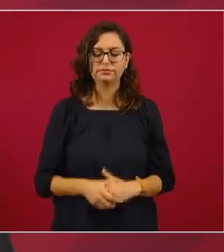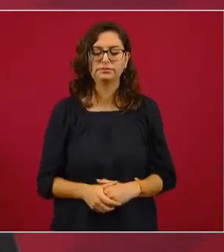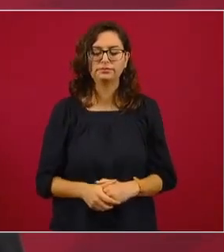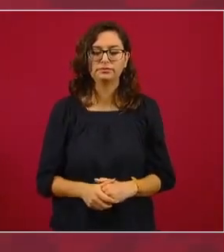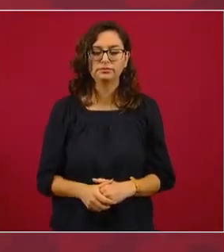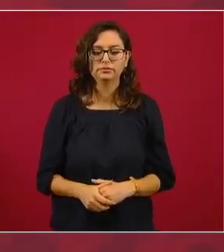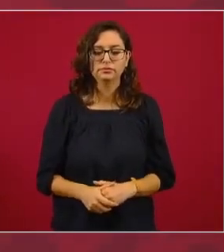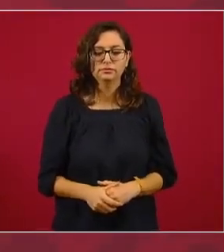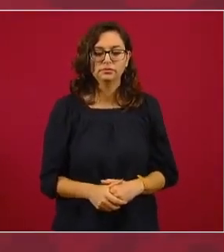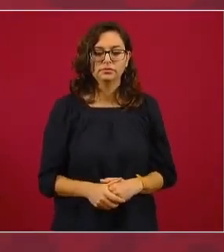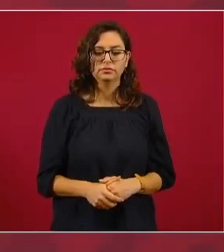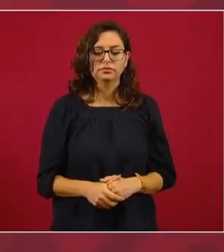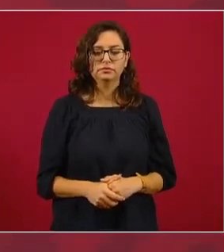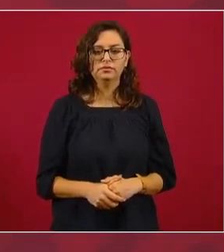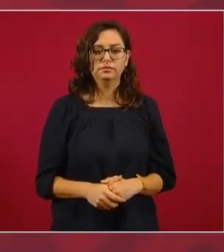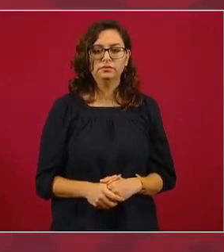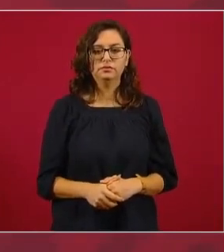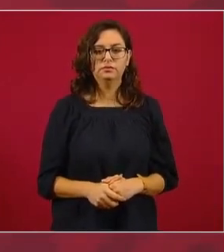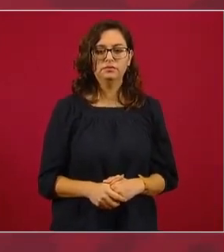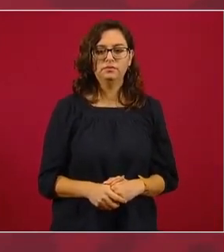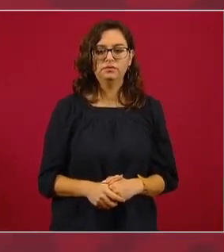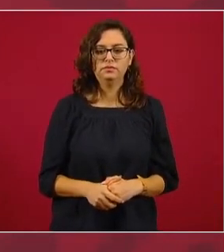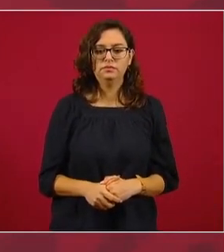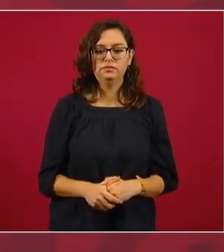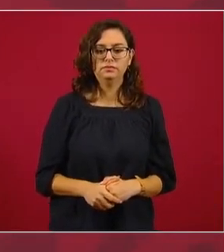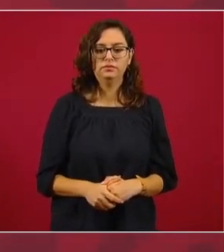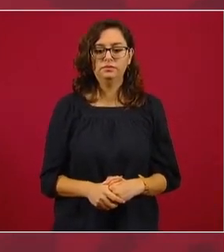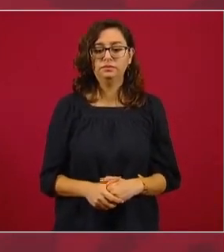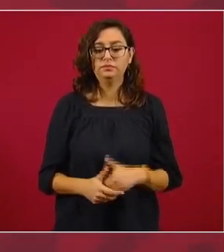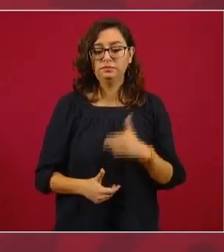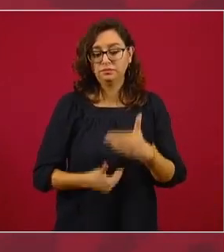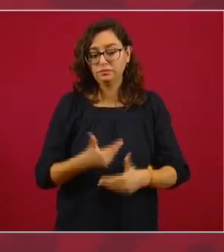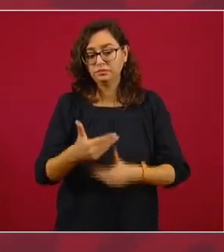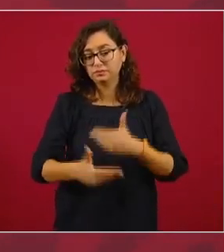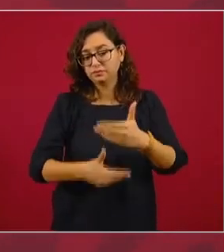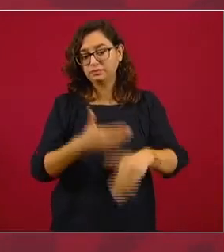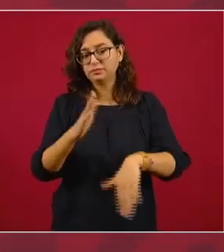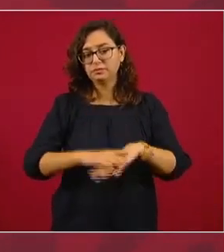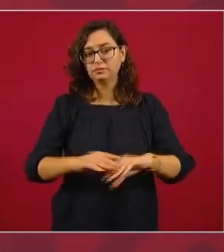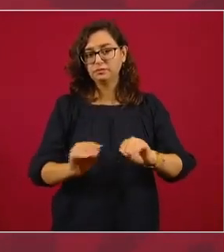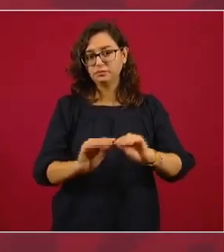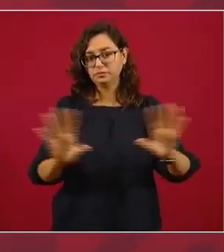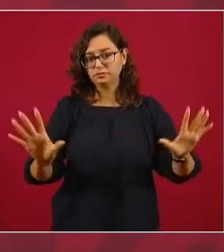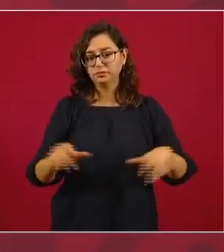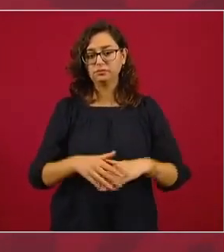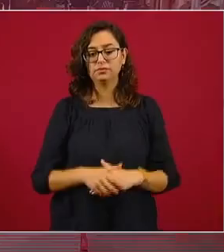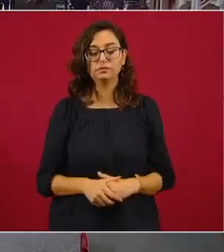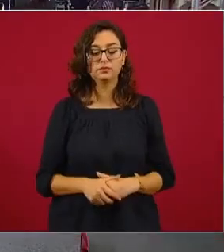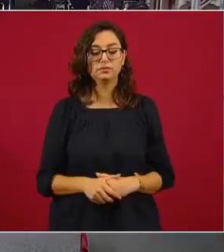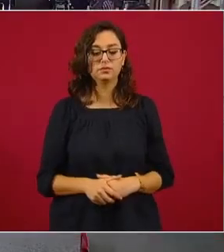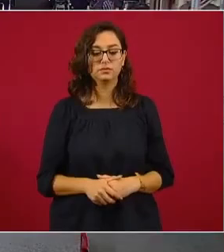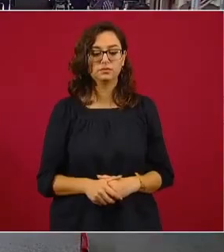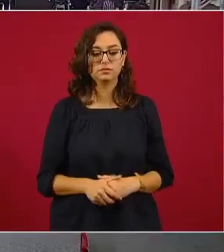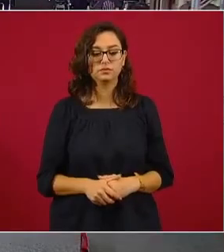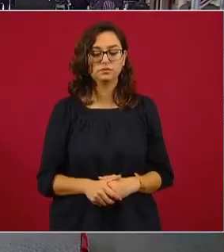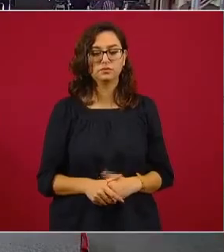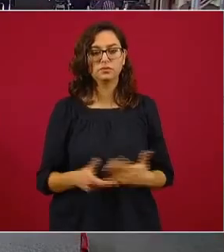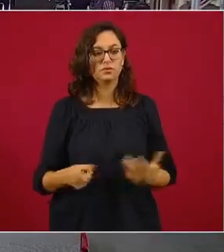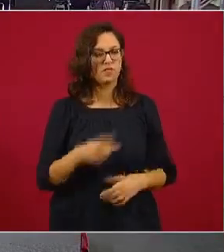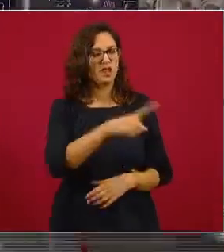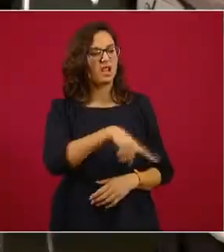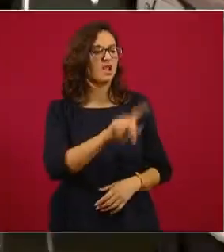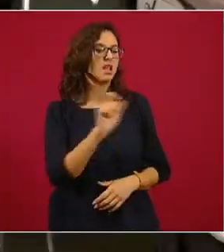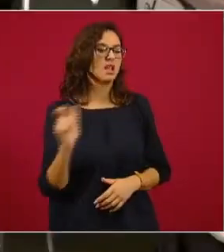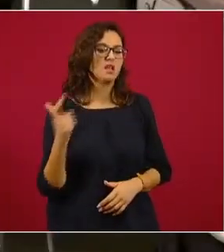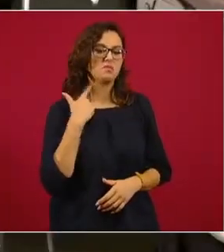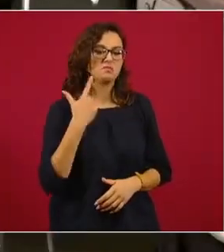para que se aclaren estos procedimientos. ¿Espera una embestida de